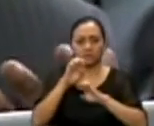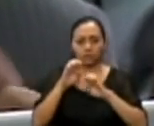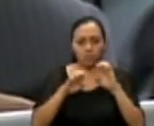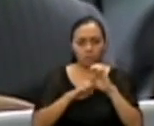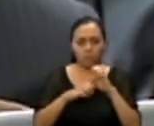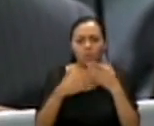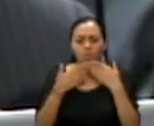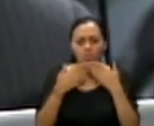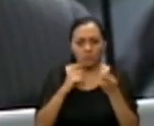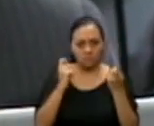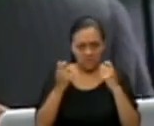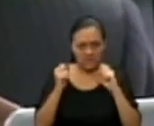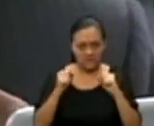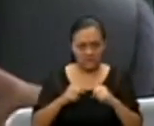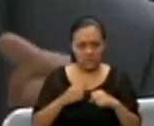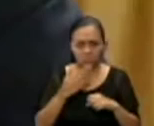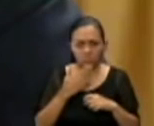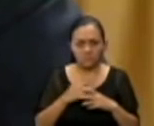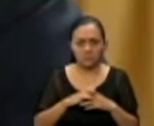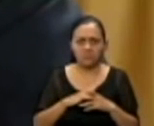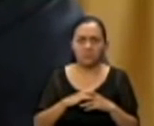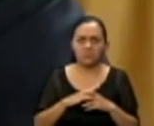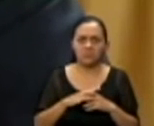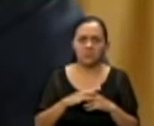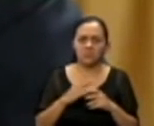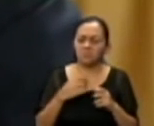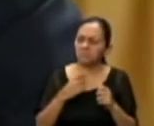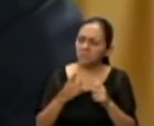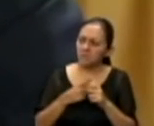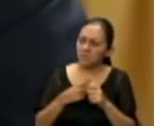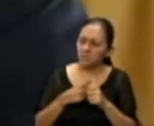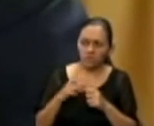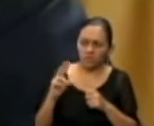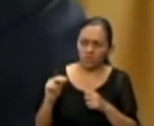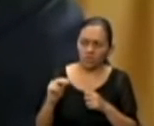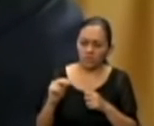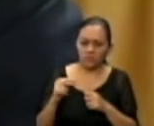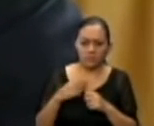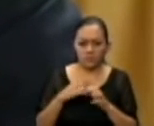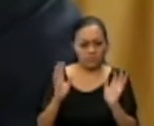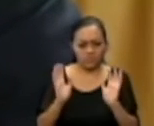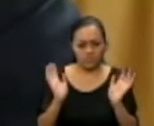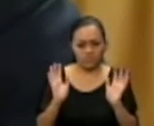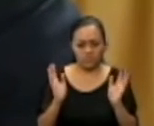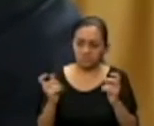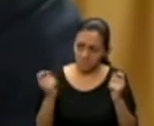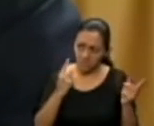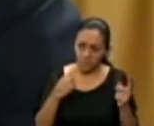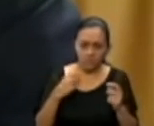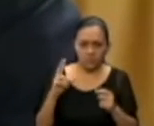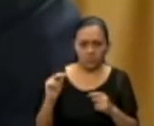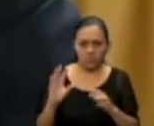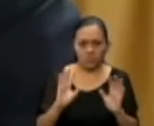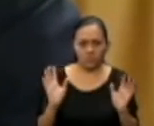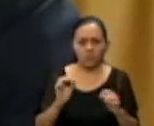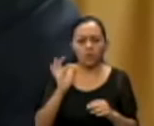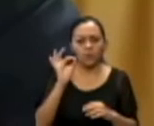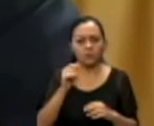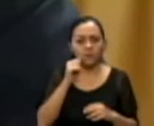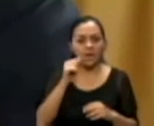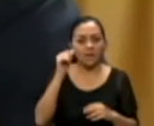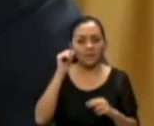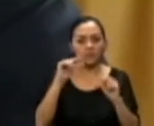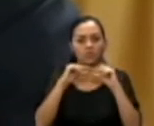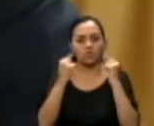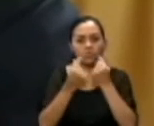van a producir el president en principio no y mire como las paredes tienen oídos no porque eso lo tratamos el día ayer en buró